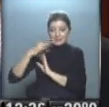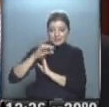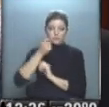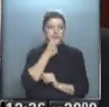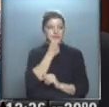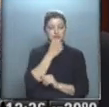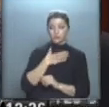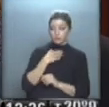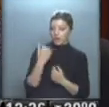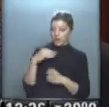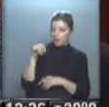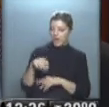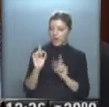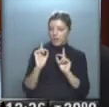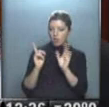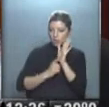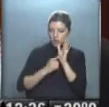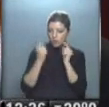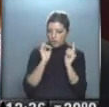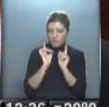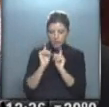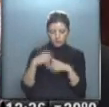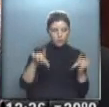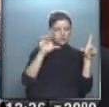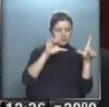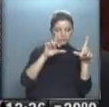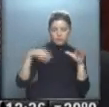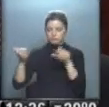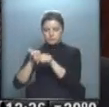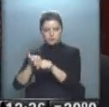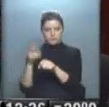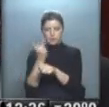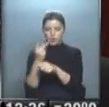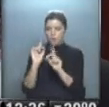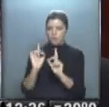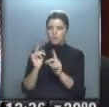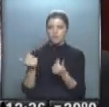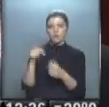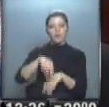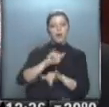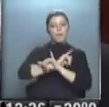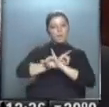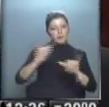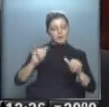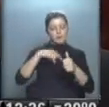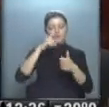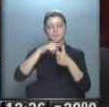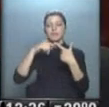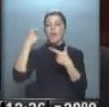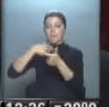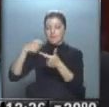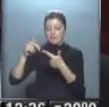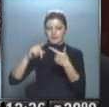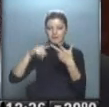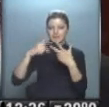nosotros permitimos que el mismo dueño sea el dueño de la televisión y del cable, se queda con la publicidad, se queda con el abono y